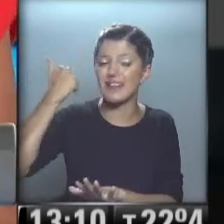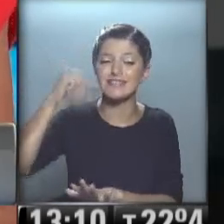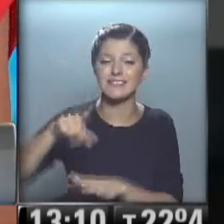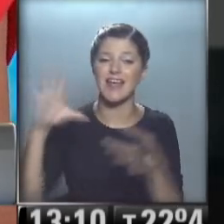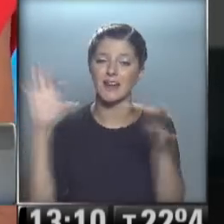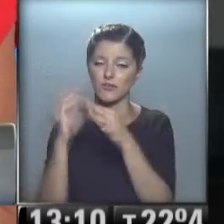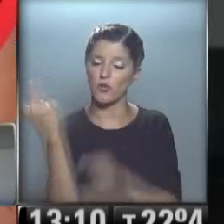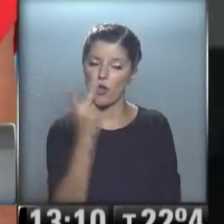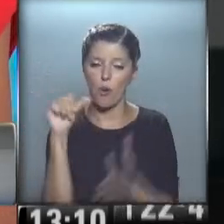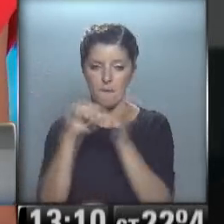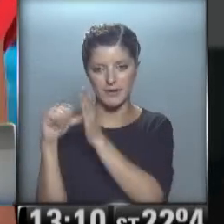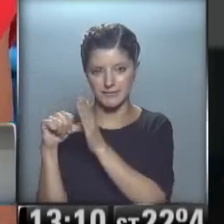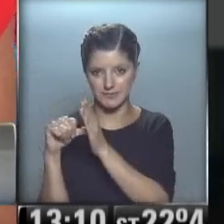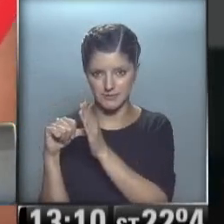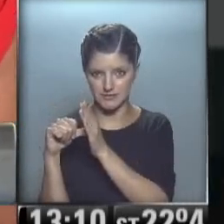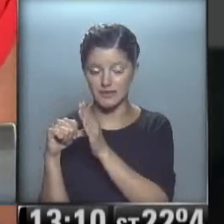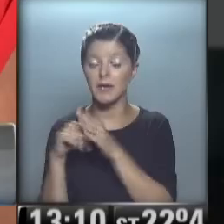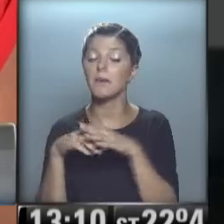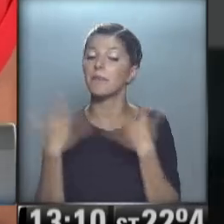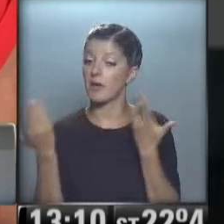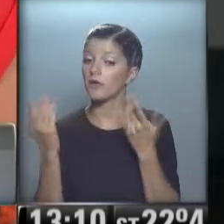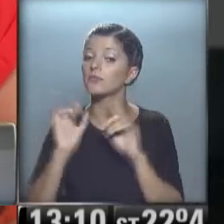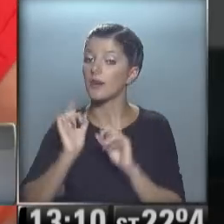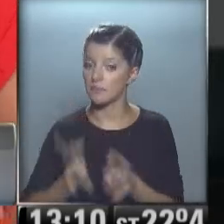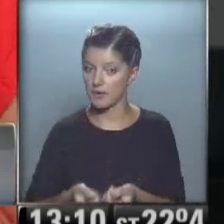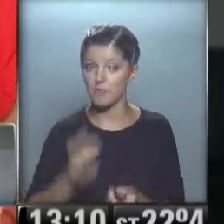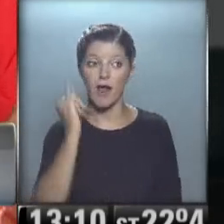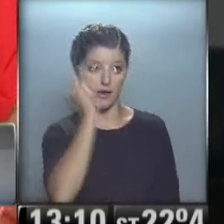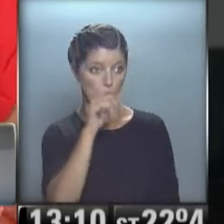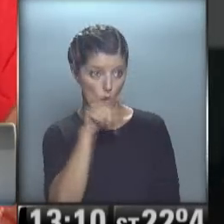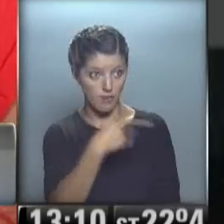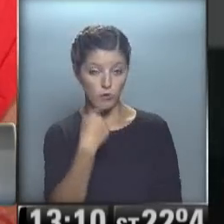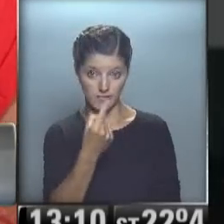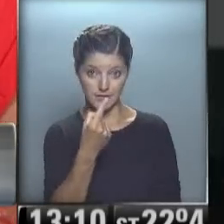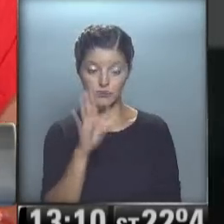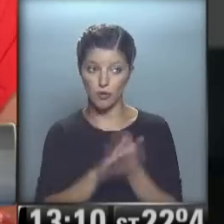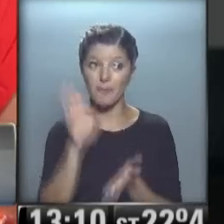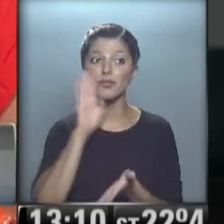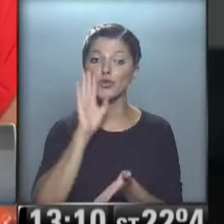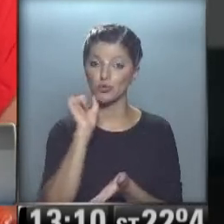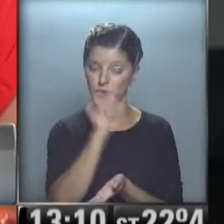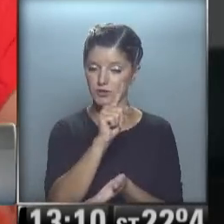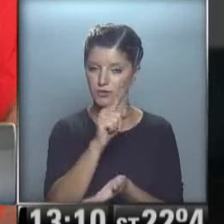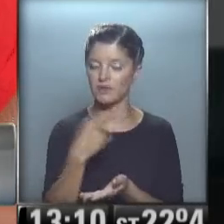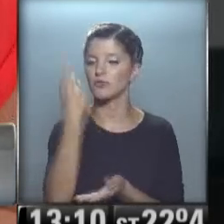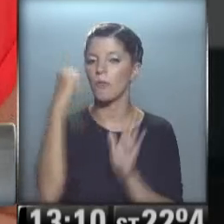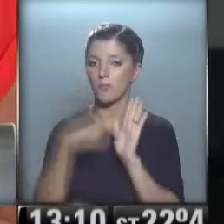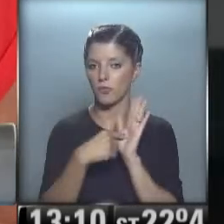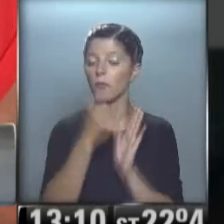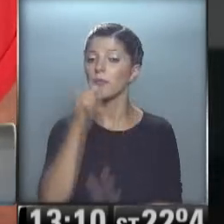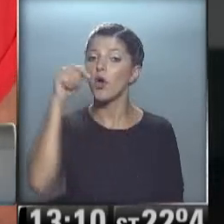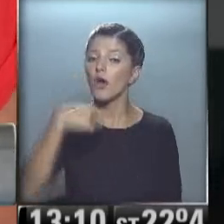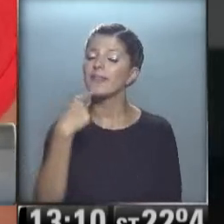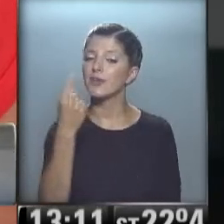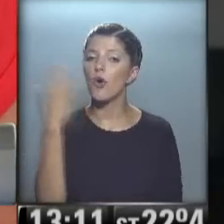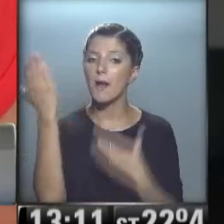que en realidad tienen ese tronco común. Pero además, para responderte seriamente lo que vos decías, es la clave. Mira, hoy lo dijo el